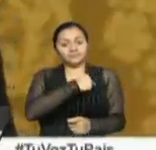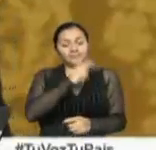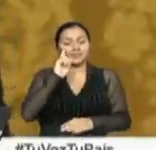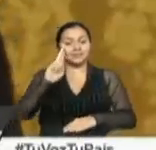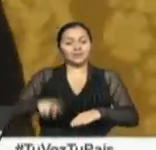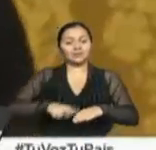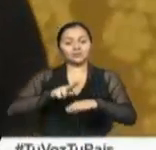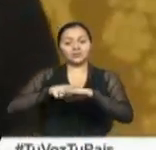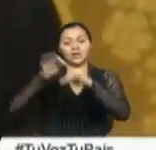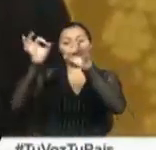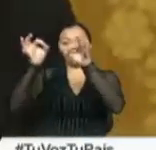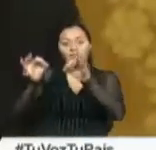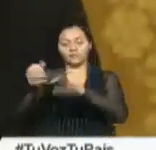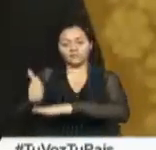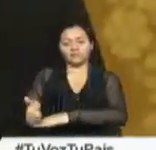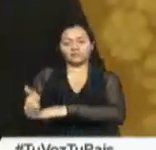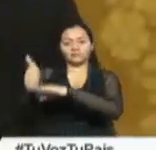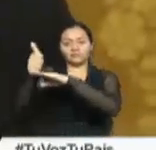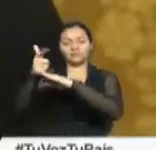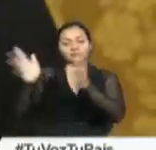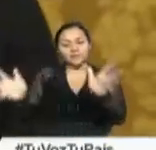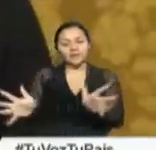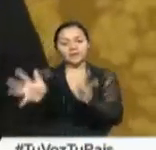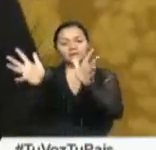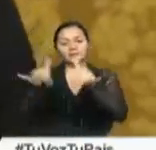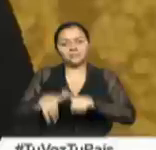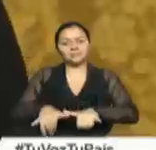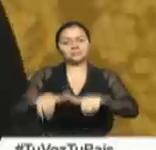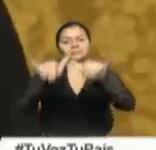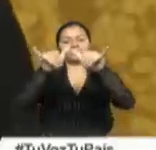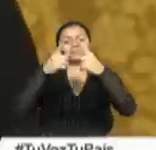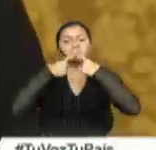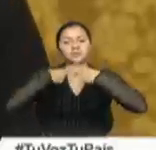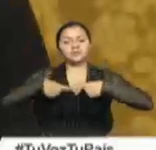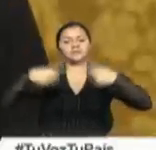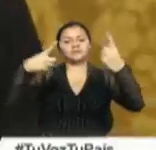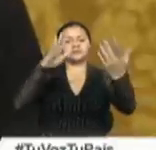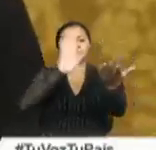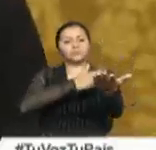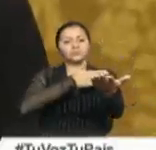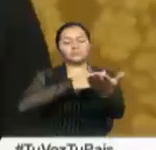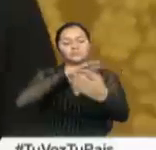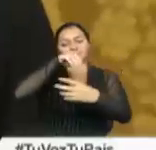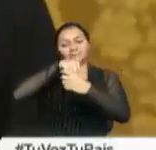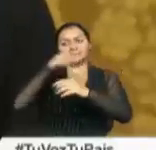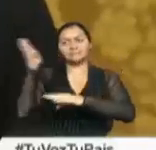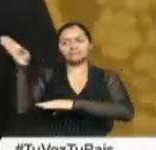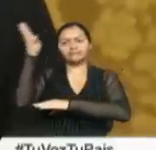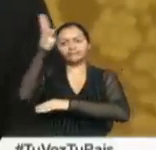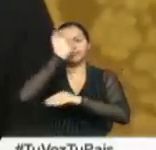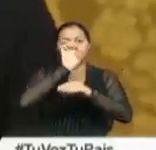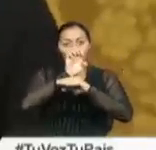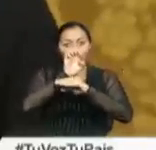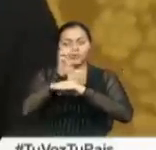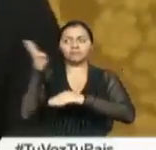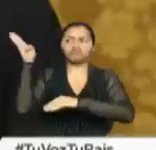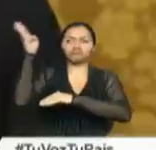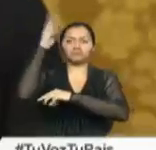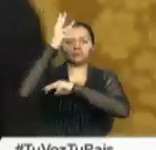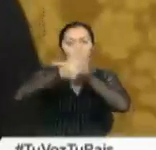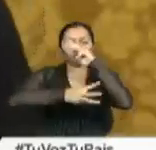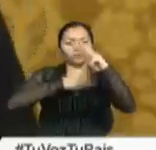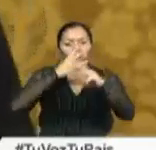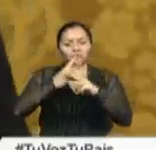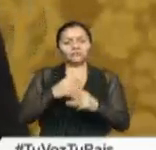Nacional Mérito de Grado Oficial te anime a continuar creando, difundiendo nuestra música en todos los rincones de la patria y del mundo. Me